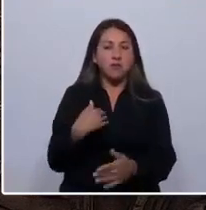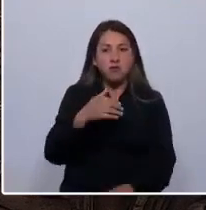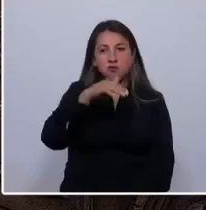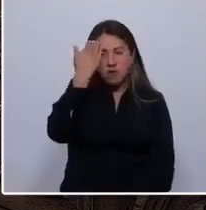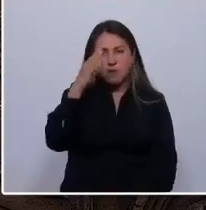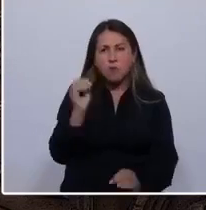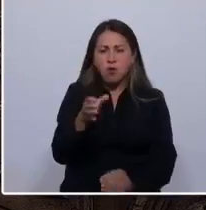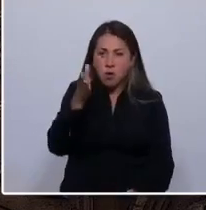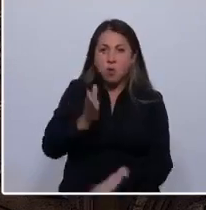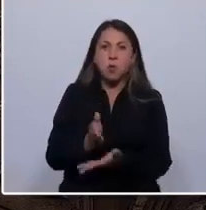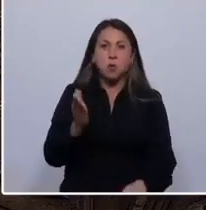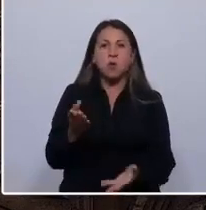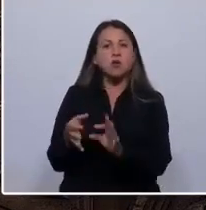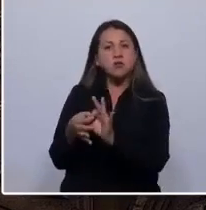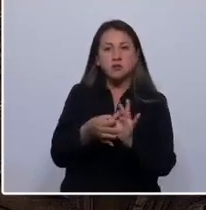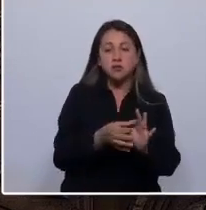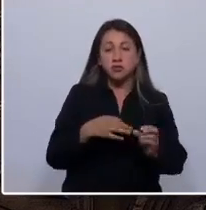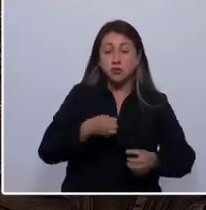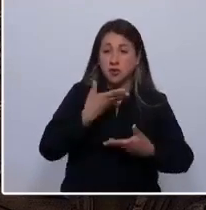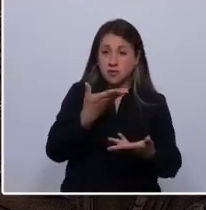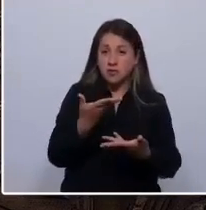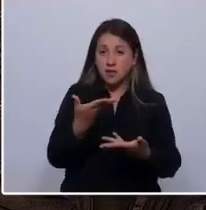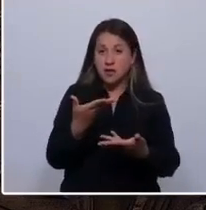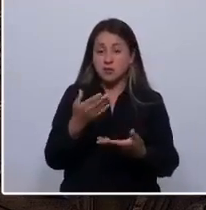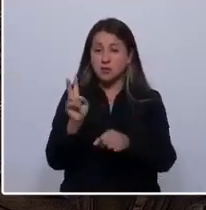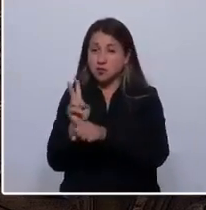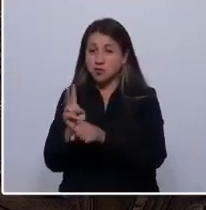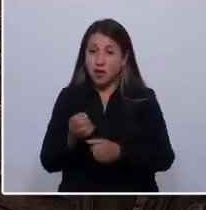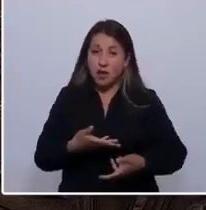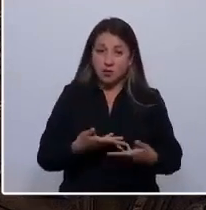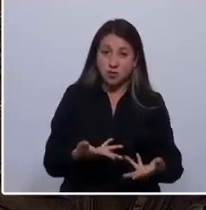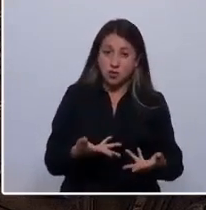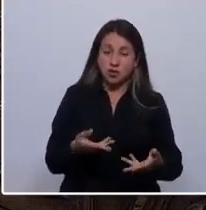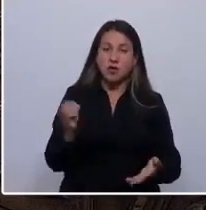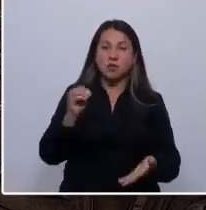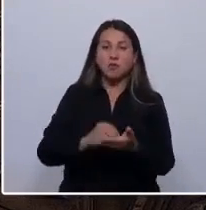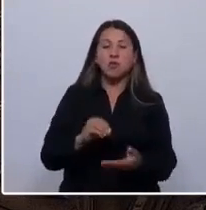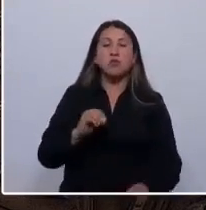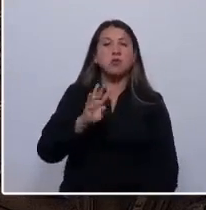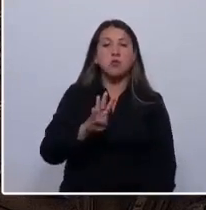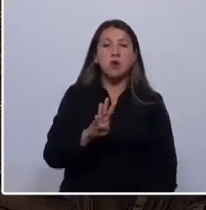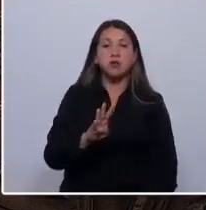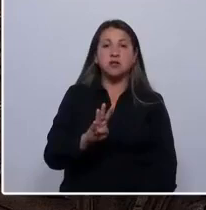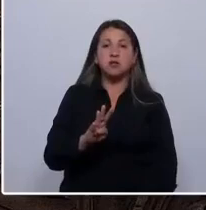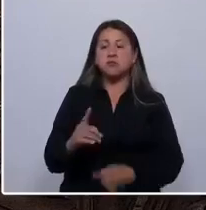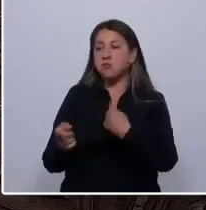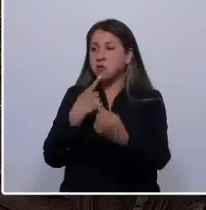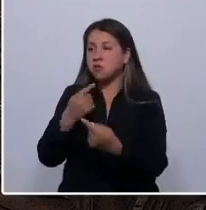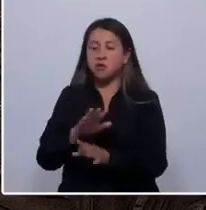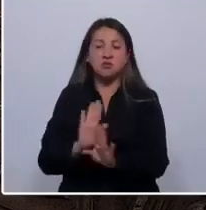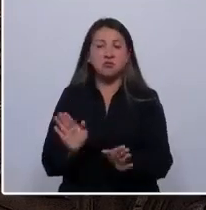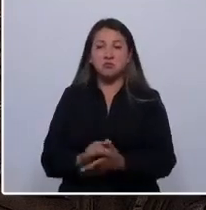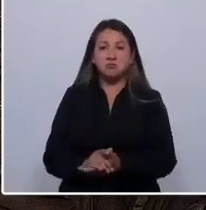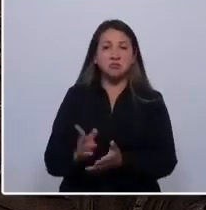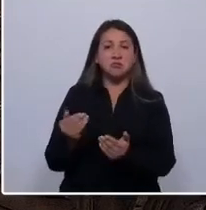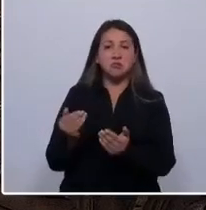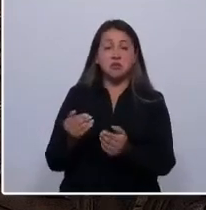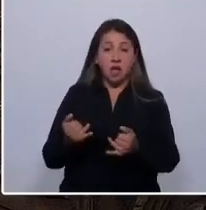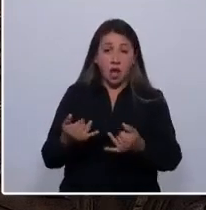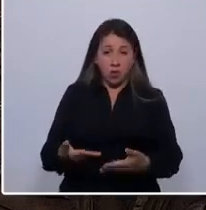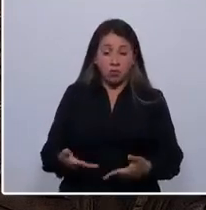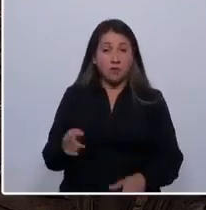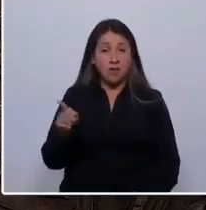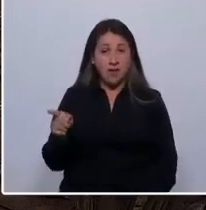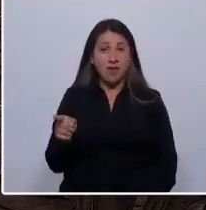estricta y consecuente con lo que decía como profesora, le puse el 4 sin siquiera interrogarle. Actualmente